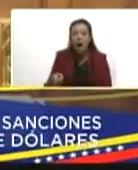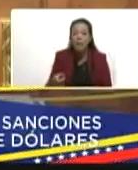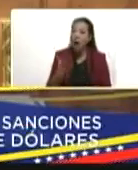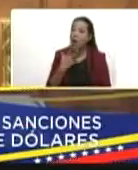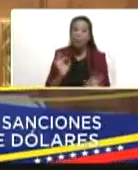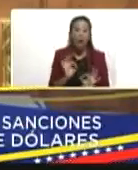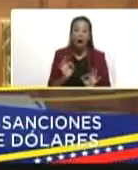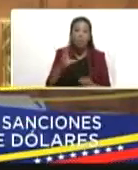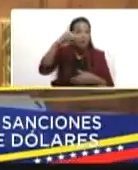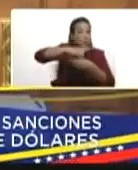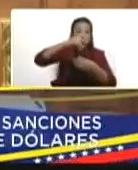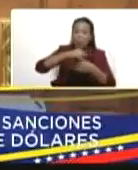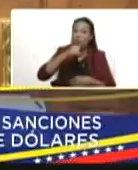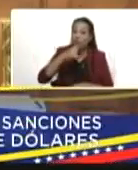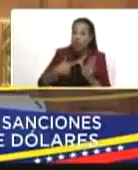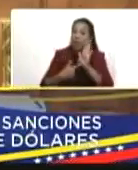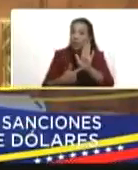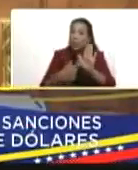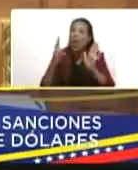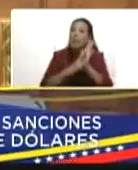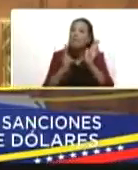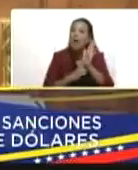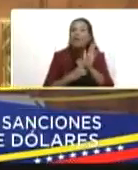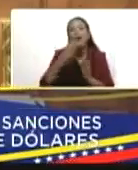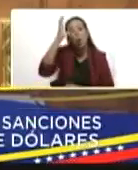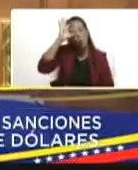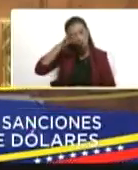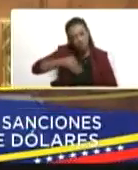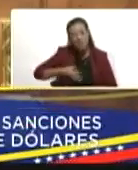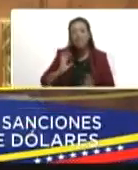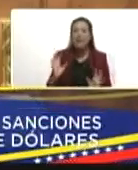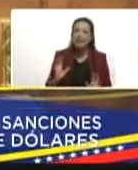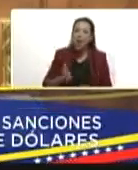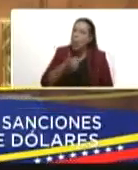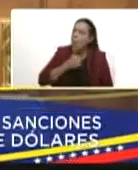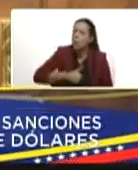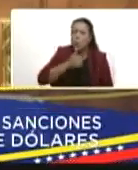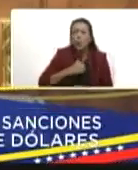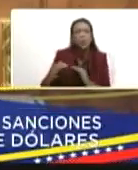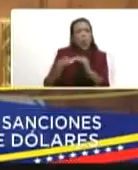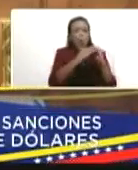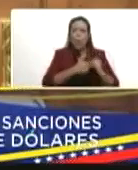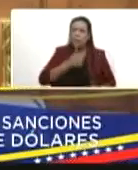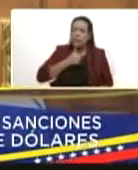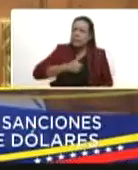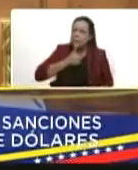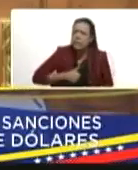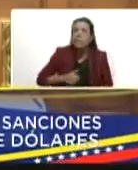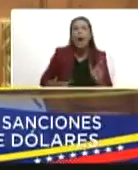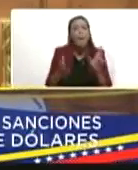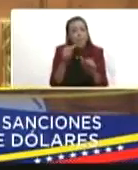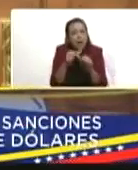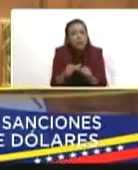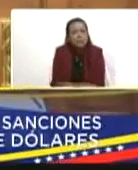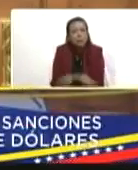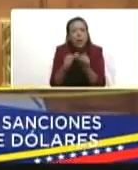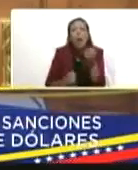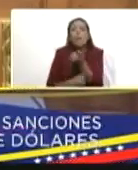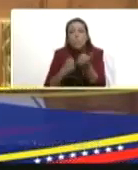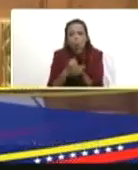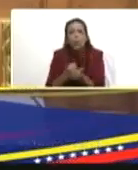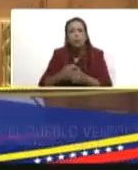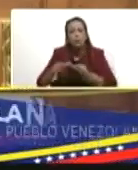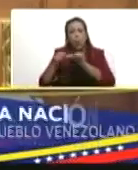teniendo estos datos que hoy estoy revelando tiene conciencia de lo que hemos sufrido de lo que hemos parado y ha mantenido su apoyo y